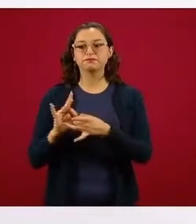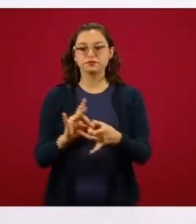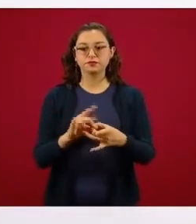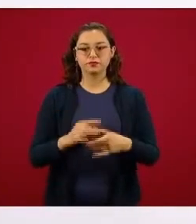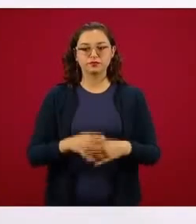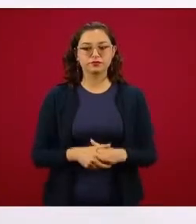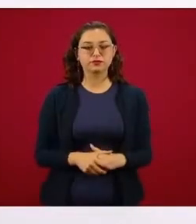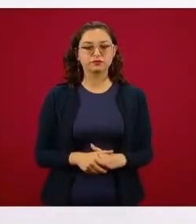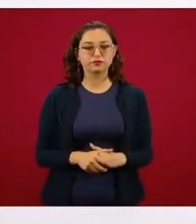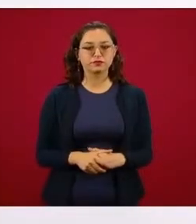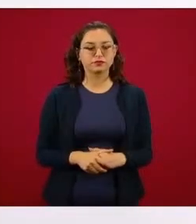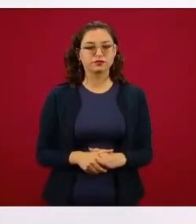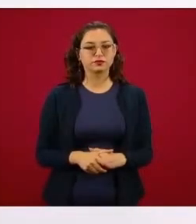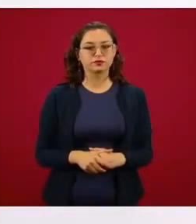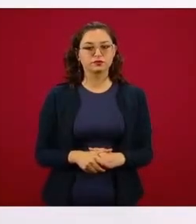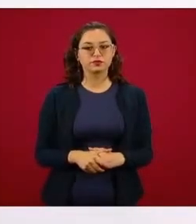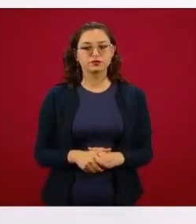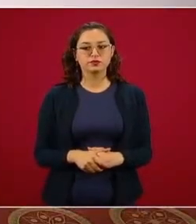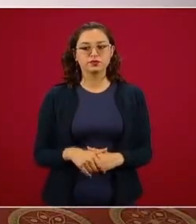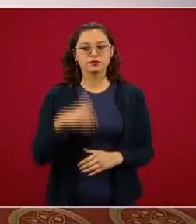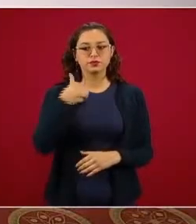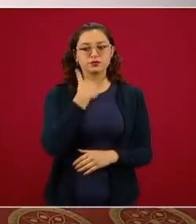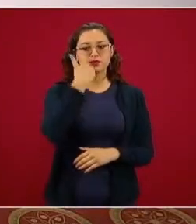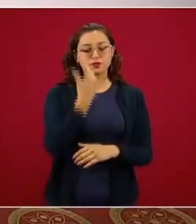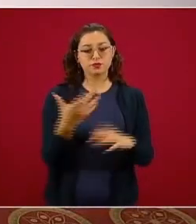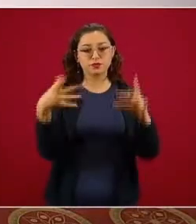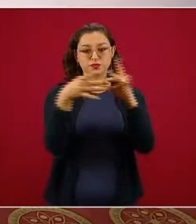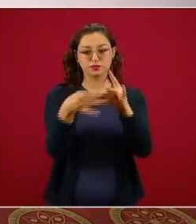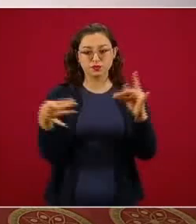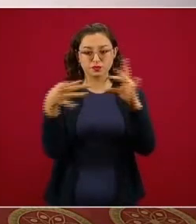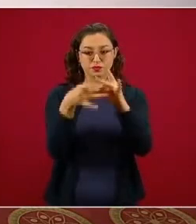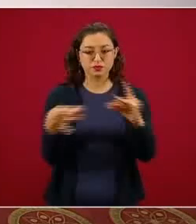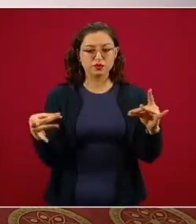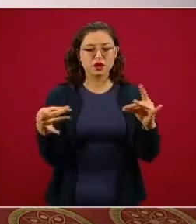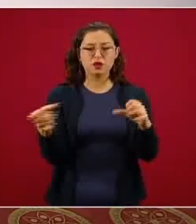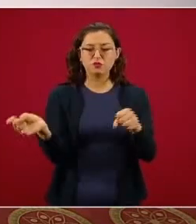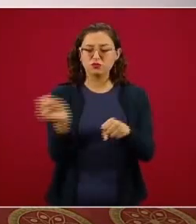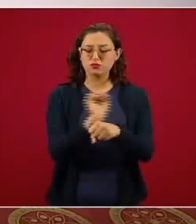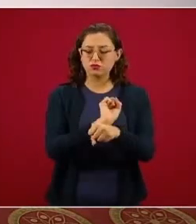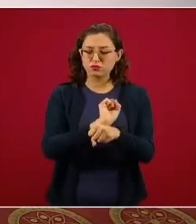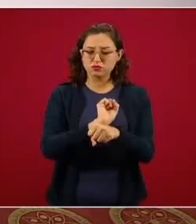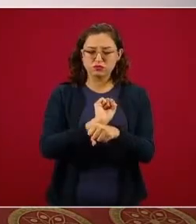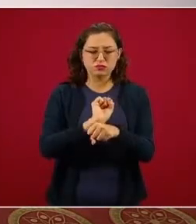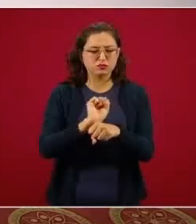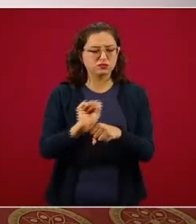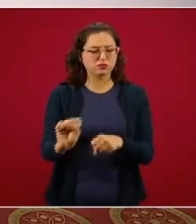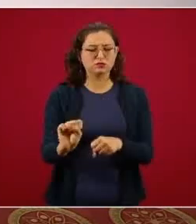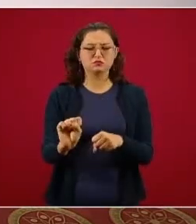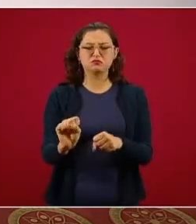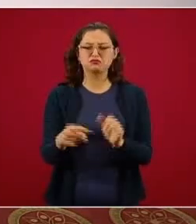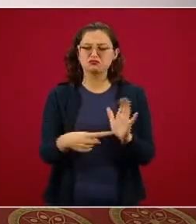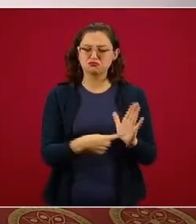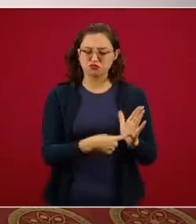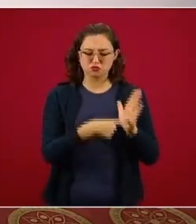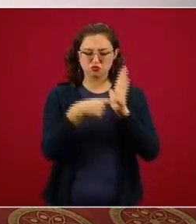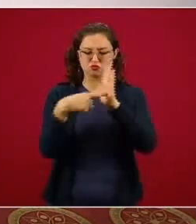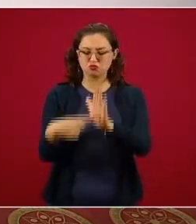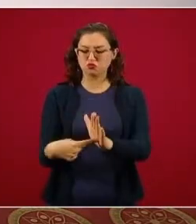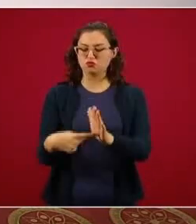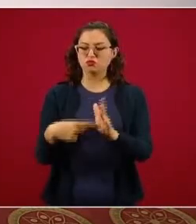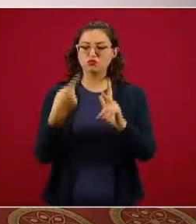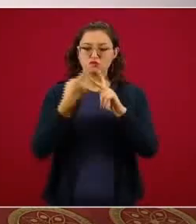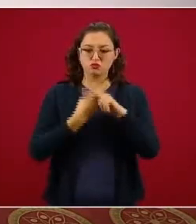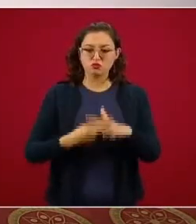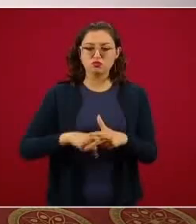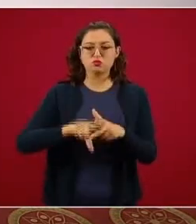Me gustaría explicar de manera sencilla lo que hemos logrado desde que somos